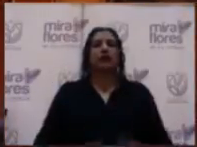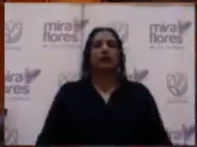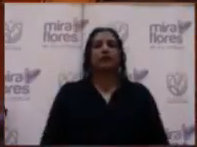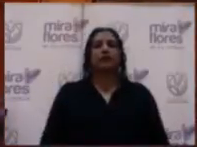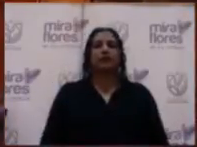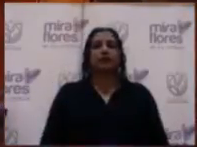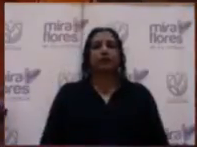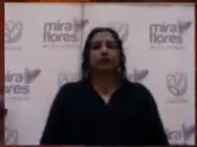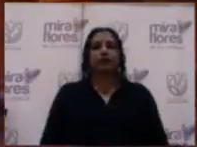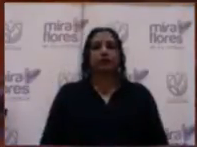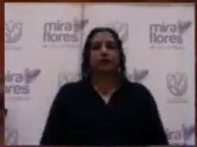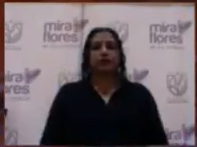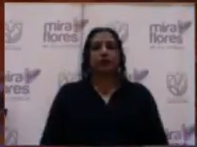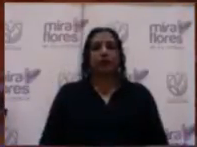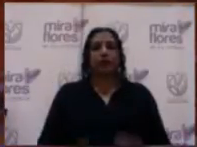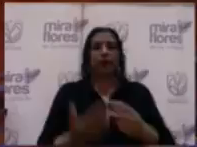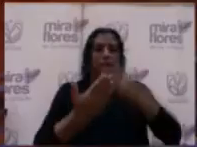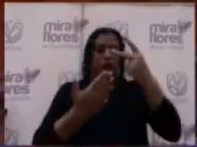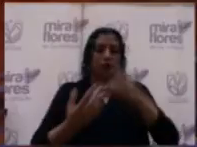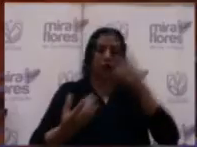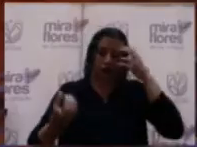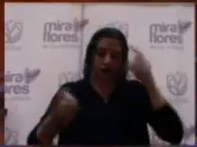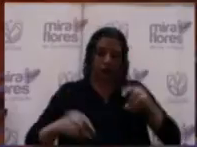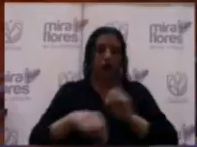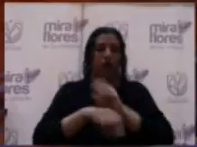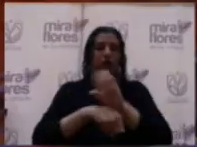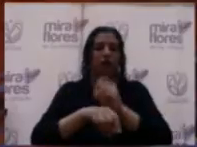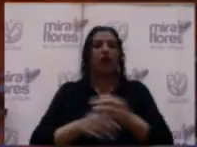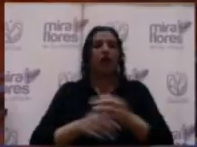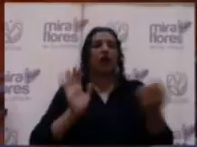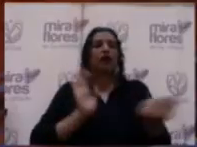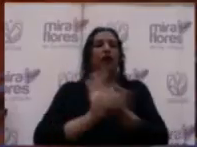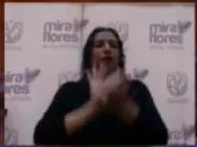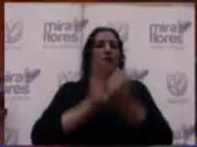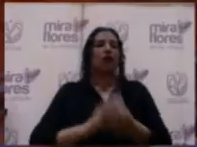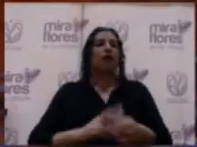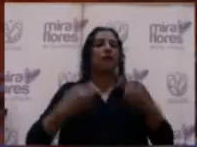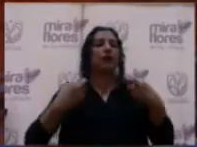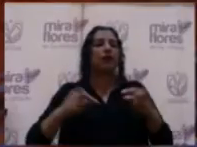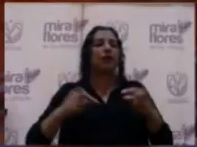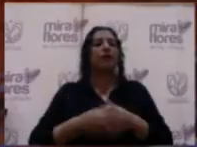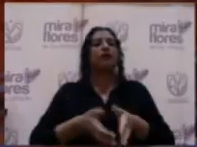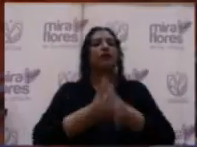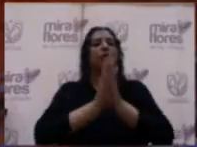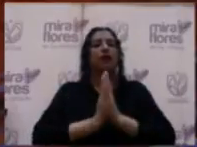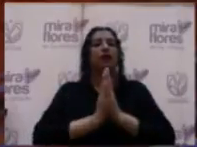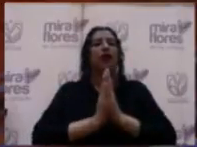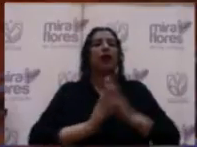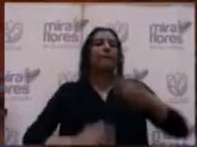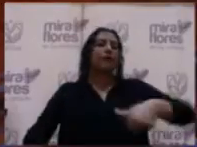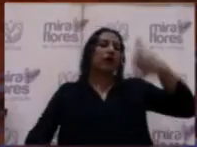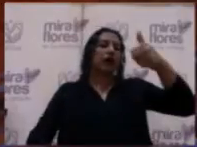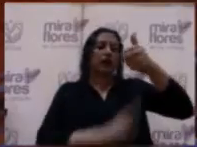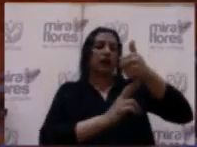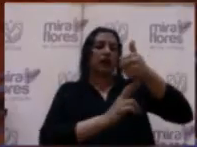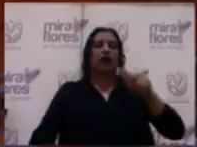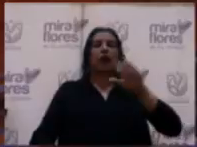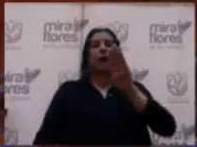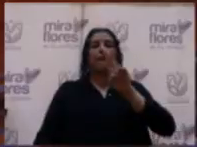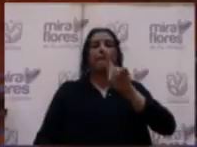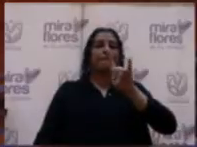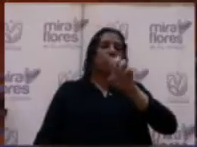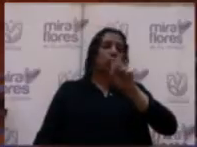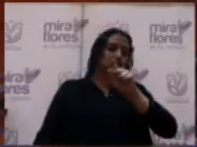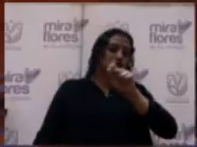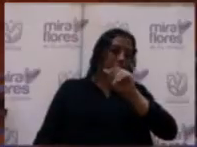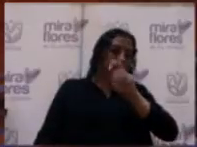favor. Proyecto de acuerdo de consejo que aprueba la licencia solicitada por el regidor Martín Marcial Bustamante